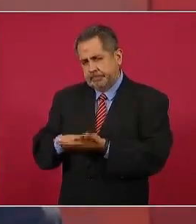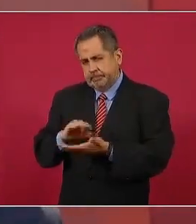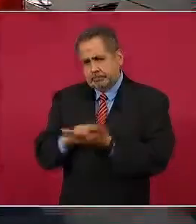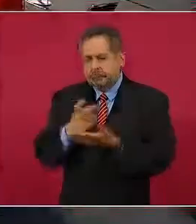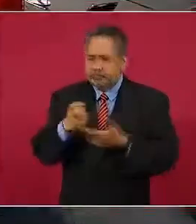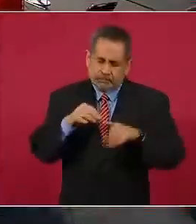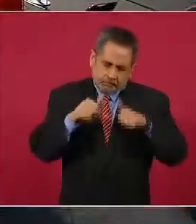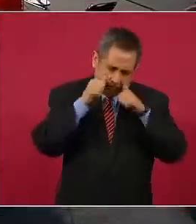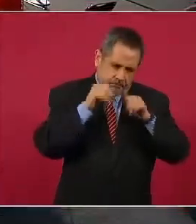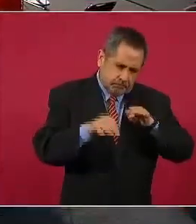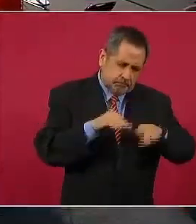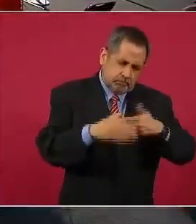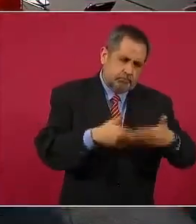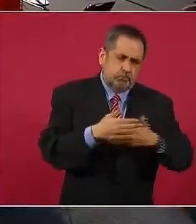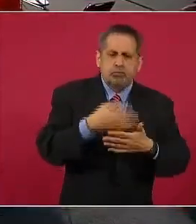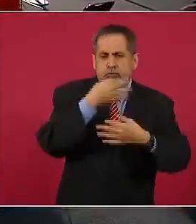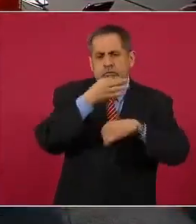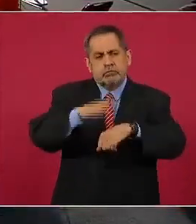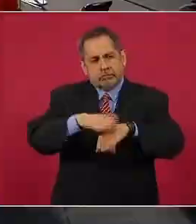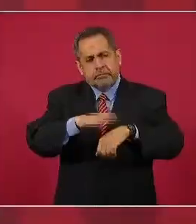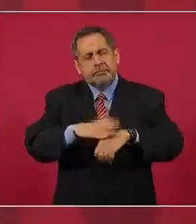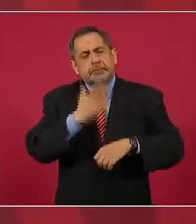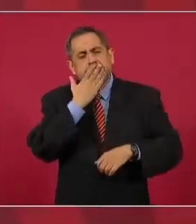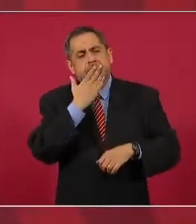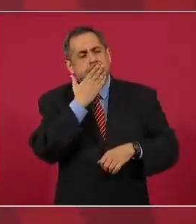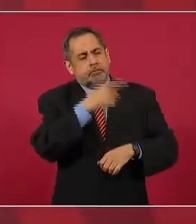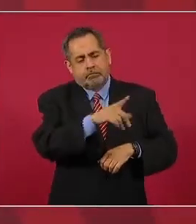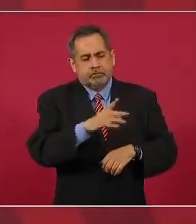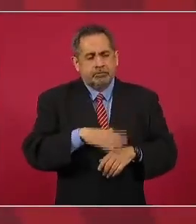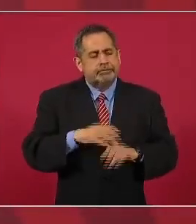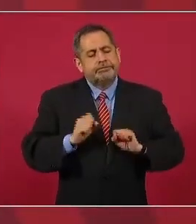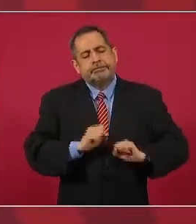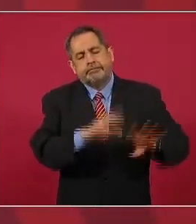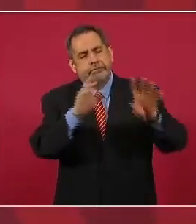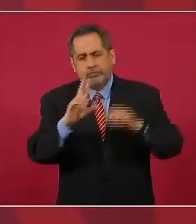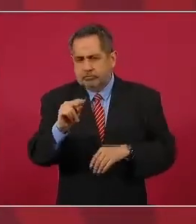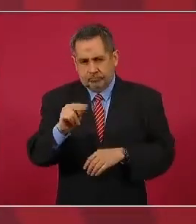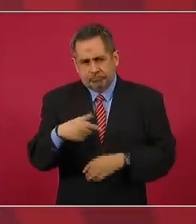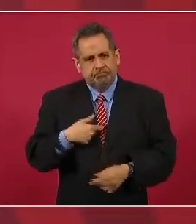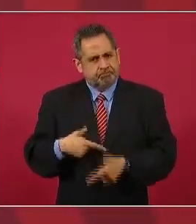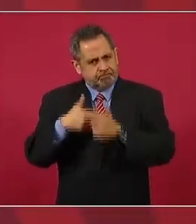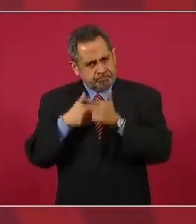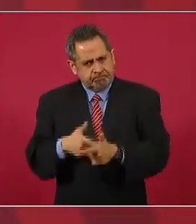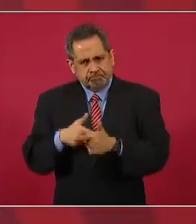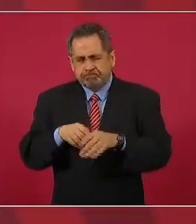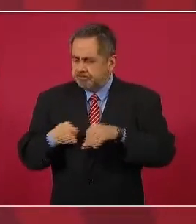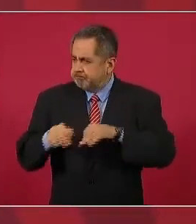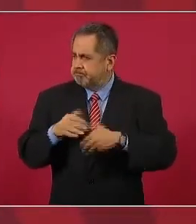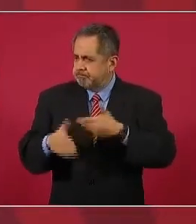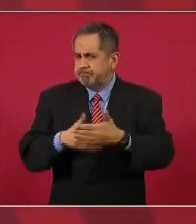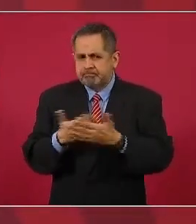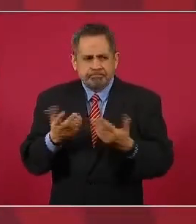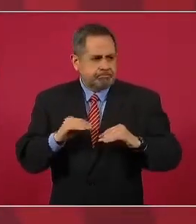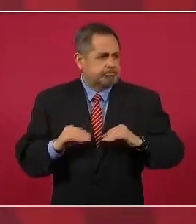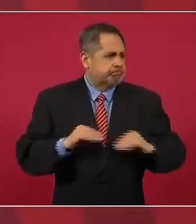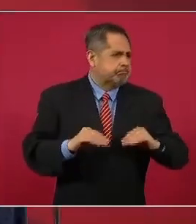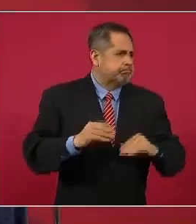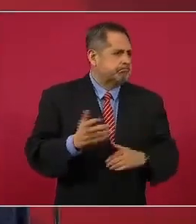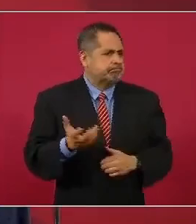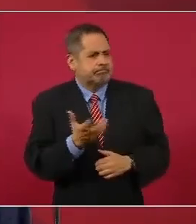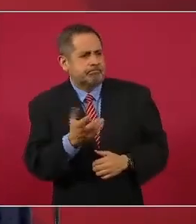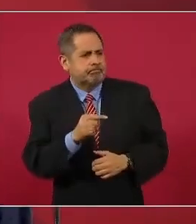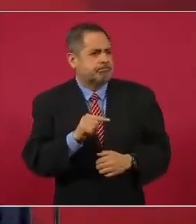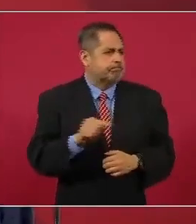estamos trabajando. Decirle a la gente de Sonora que no vamos a dejar de actuar y de